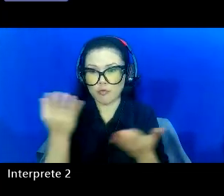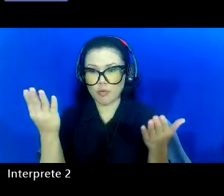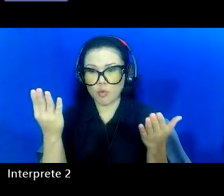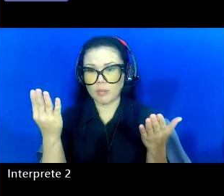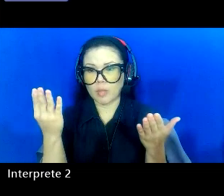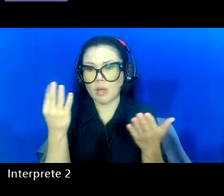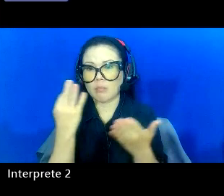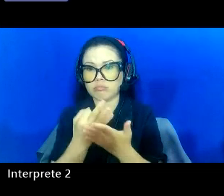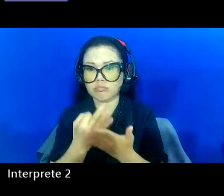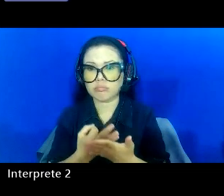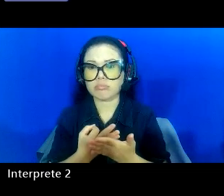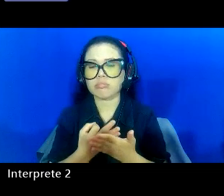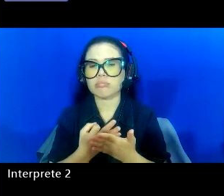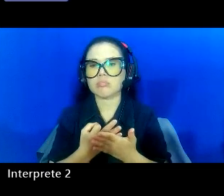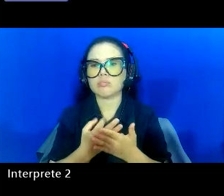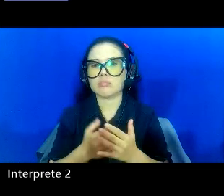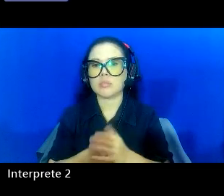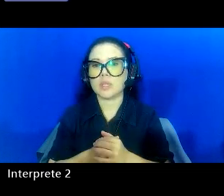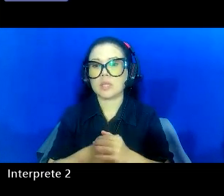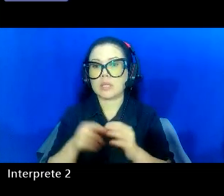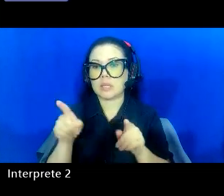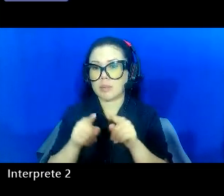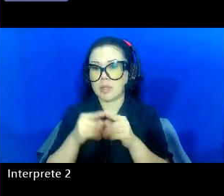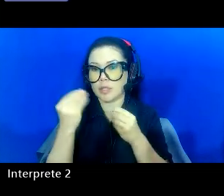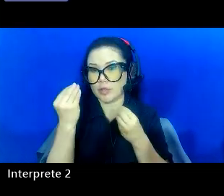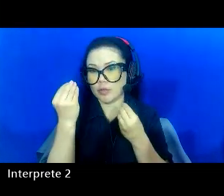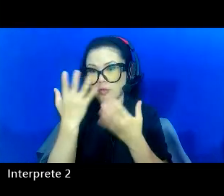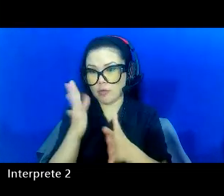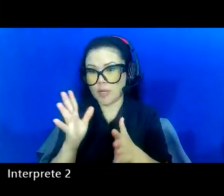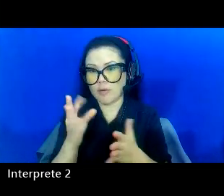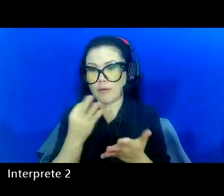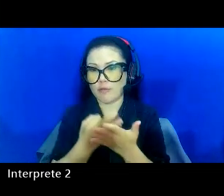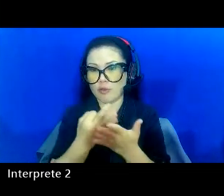informar sobre los fondos recibidos al 1 de marzo.